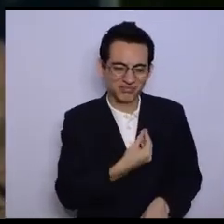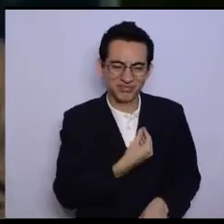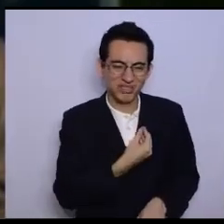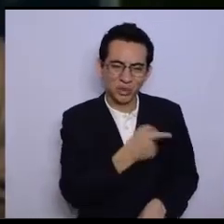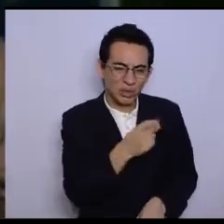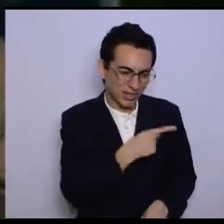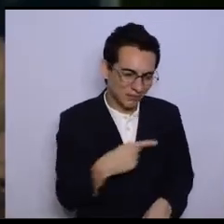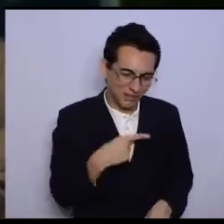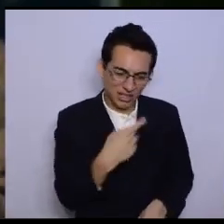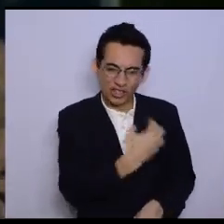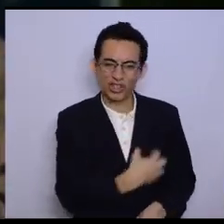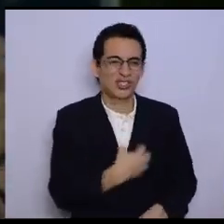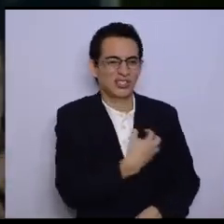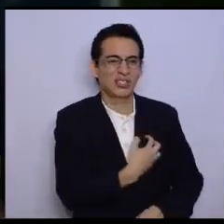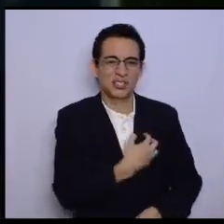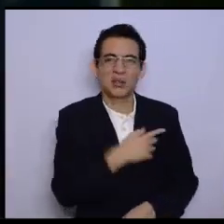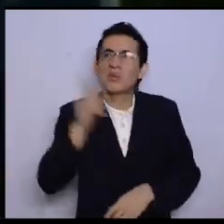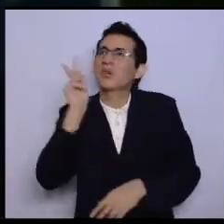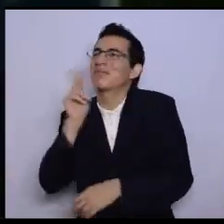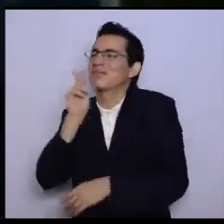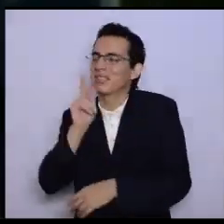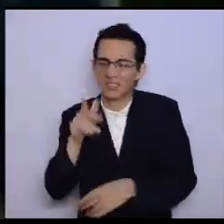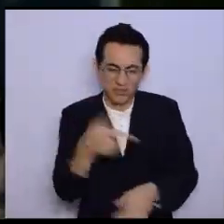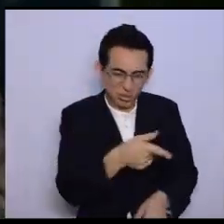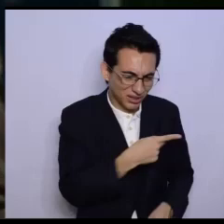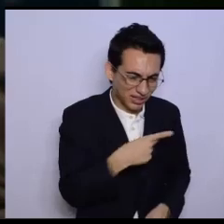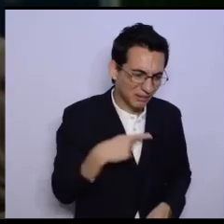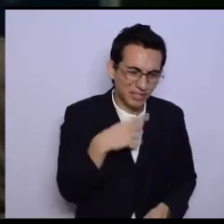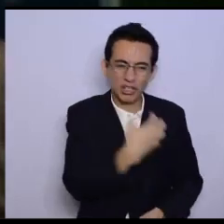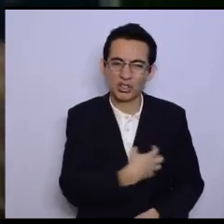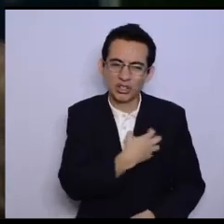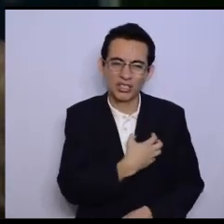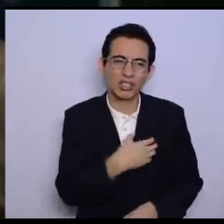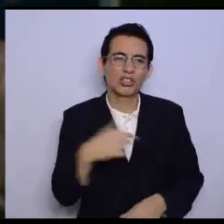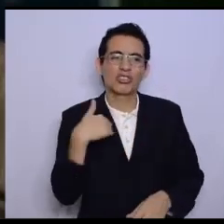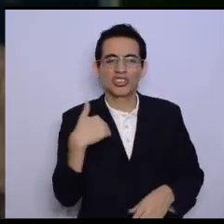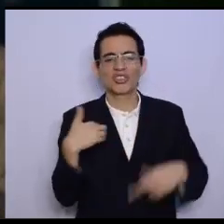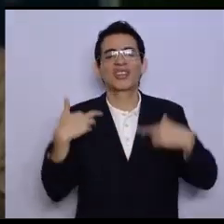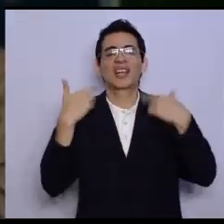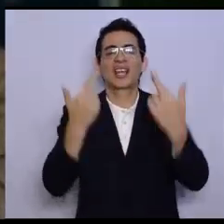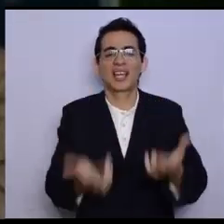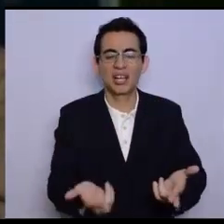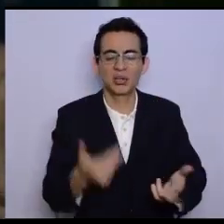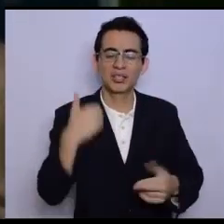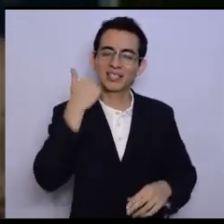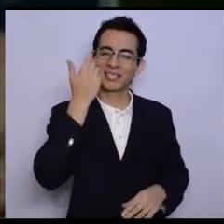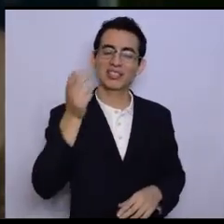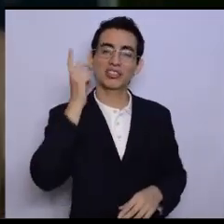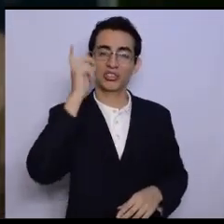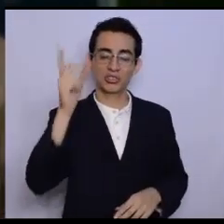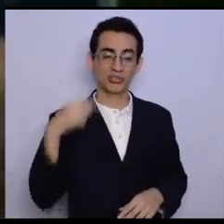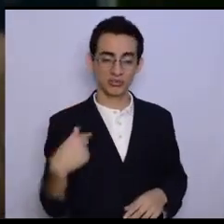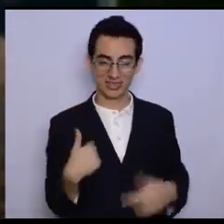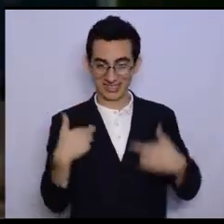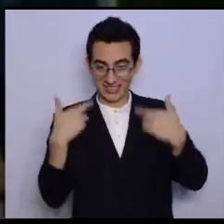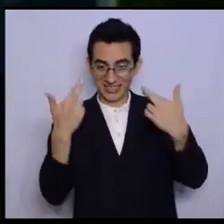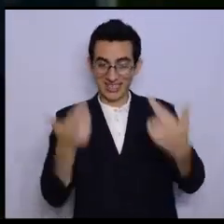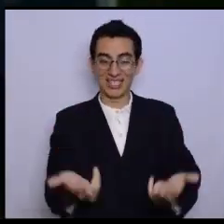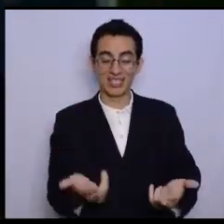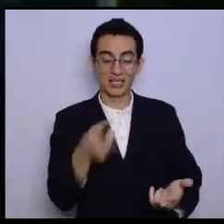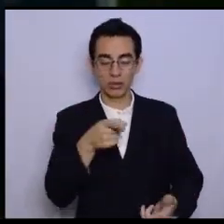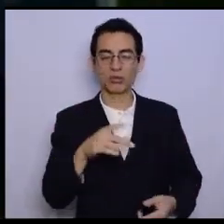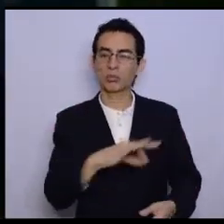satisfecho. Está contento y satisfecho con mi gracia. Porque yo te estoy dando a través de mi gracia